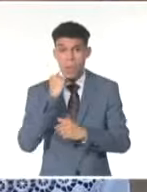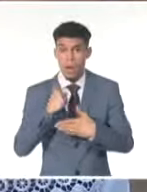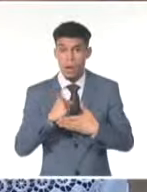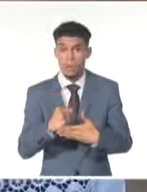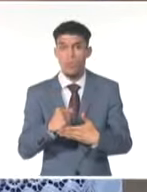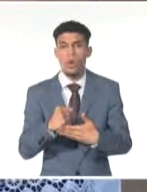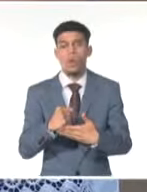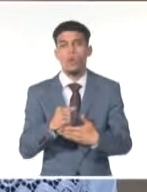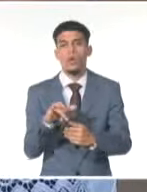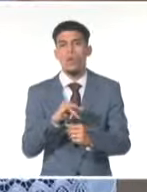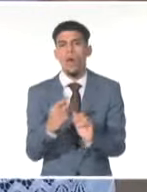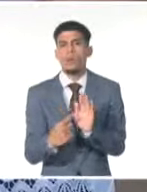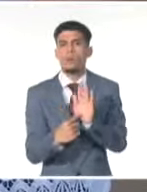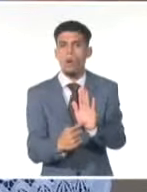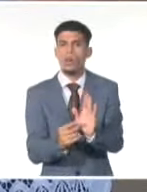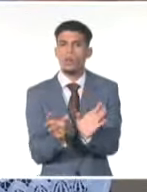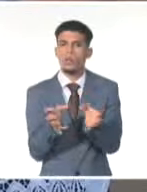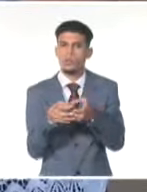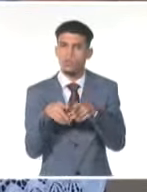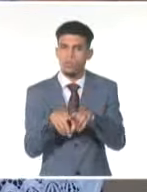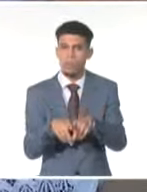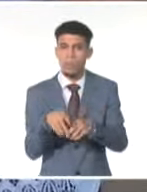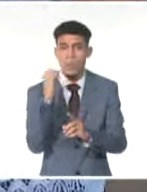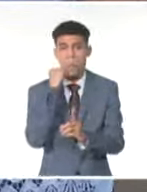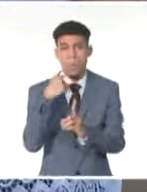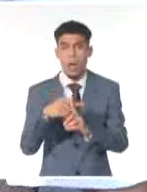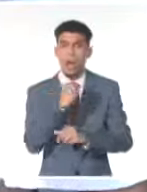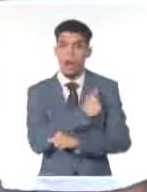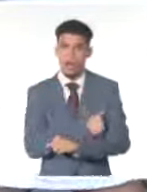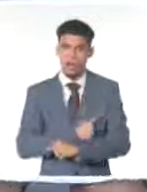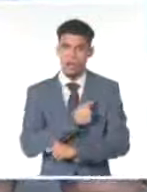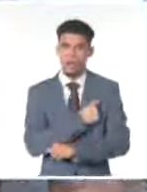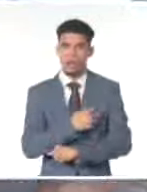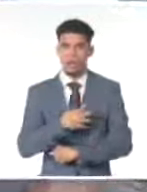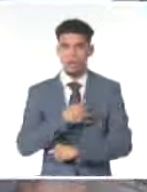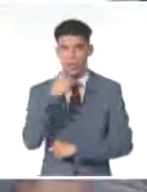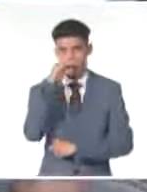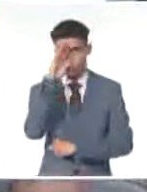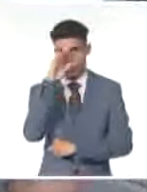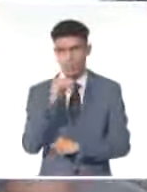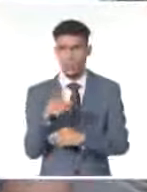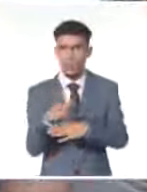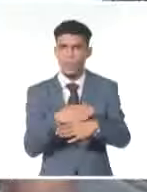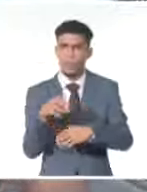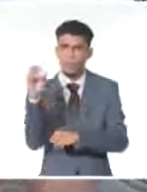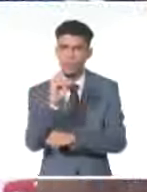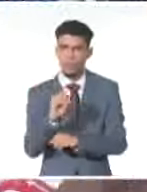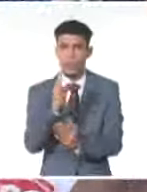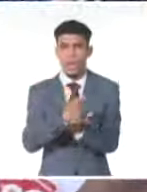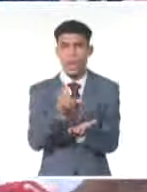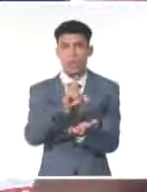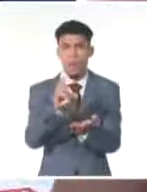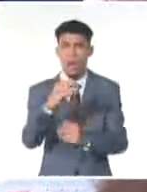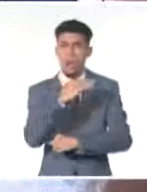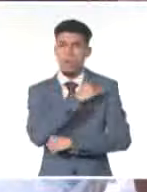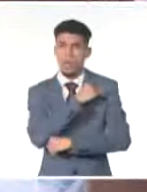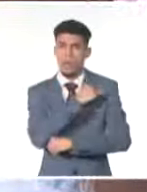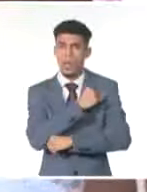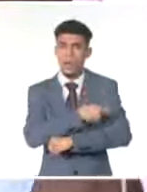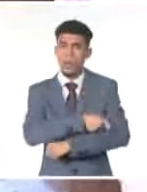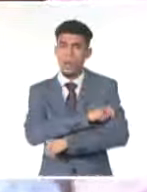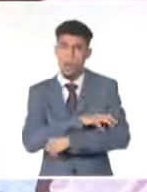damnificados, da muestra de la unidad y el amor que hay en el pueblo cubano. Organizaciones, escuelas, militares, pueblo